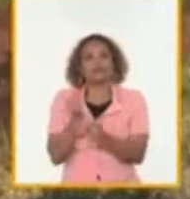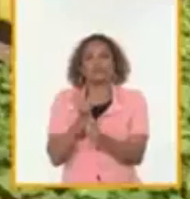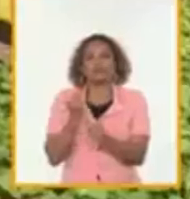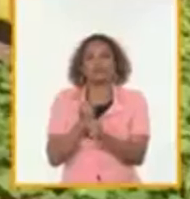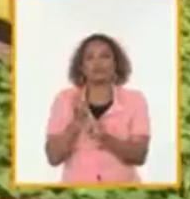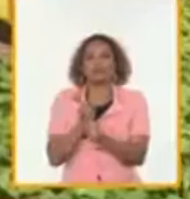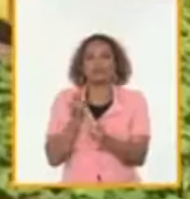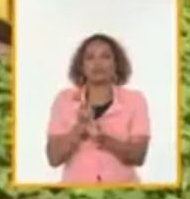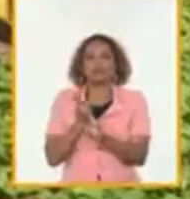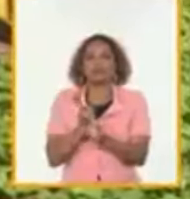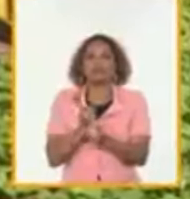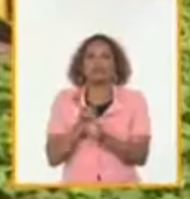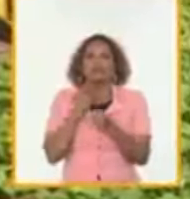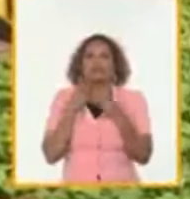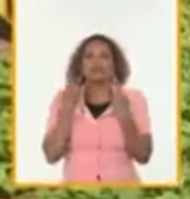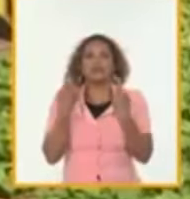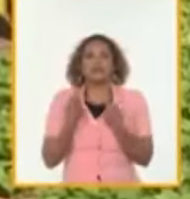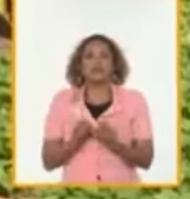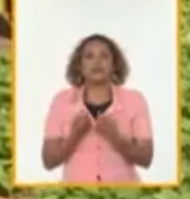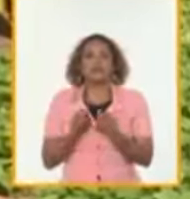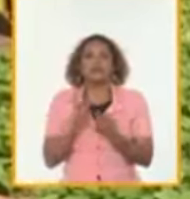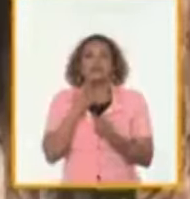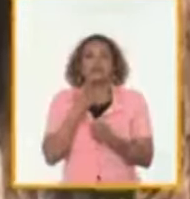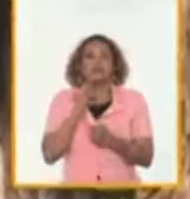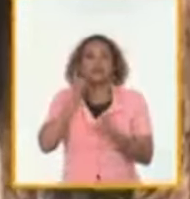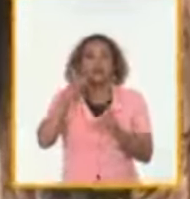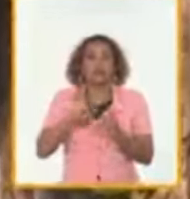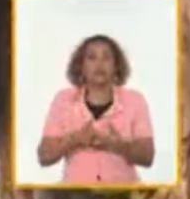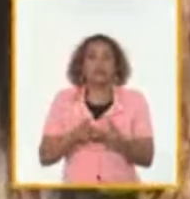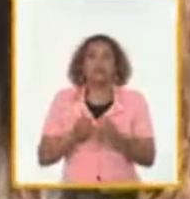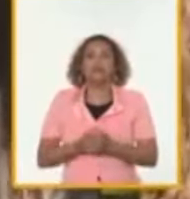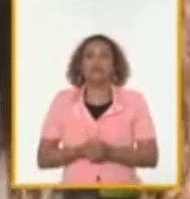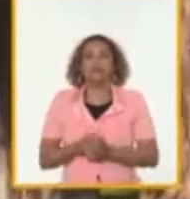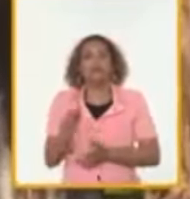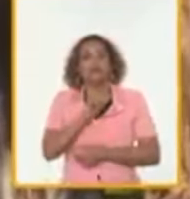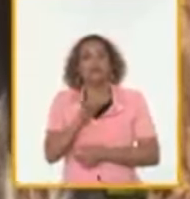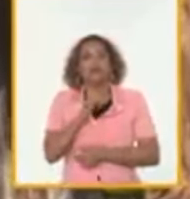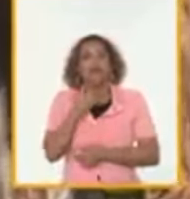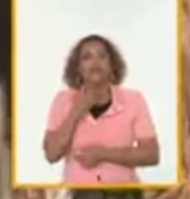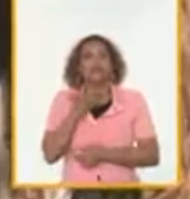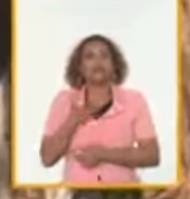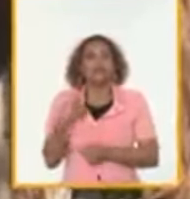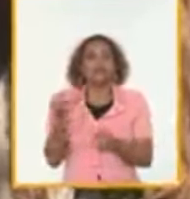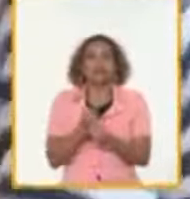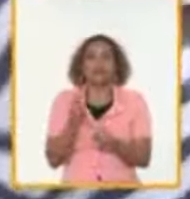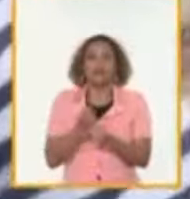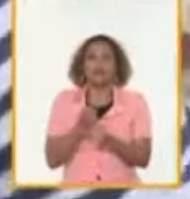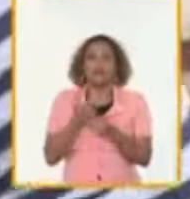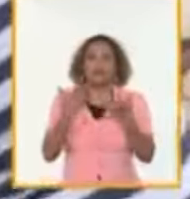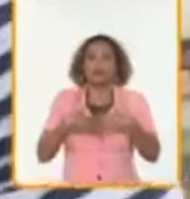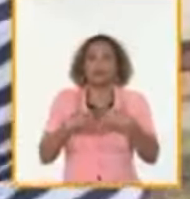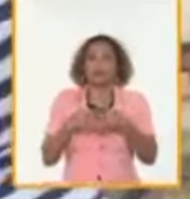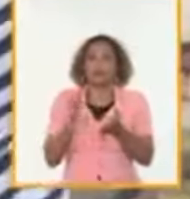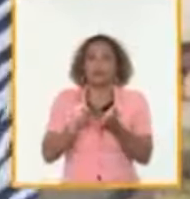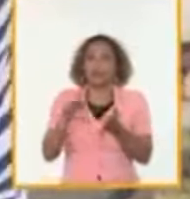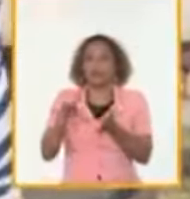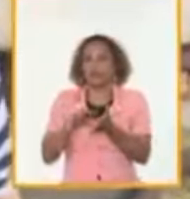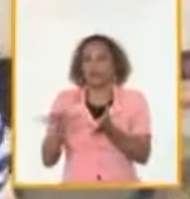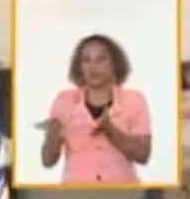cuando tenemos ha faltado el combustible pero no han faltado las ganas de hacer es la producción de arroz